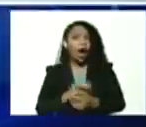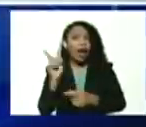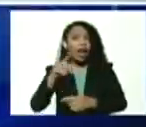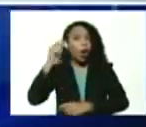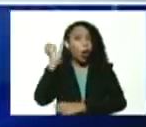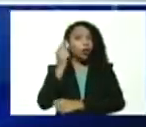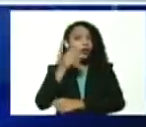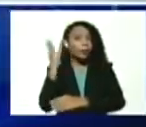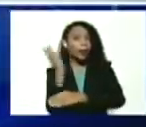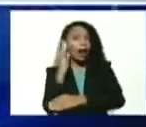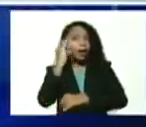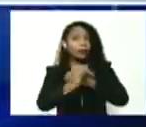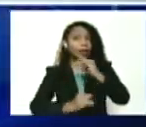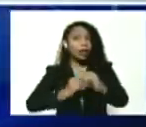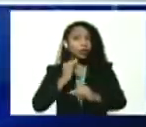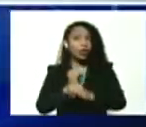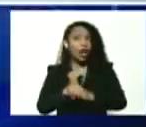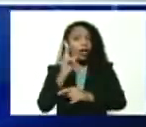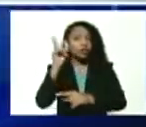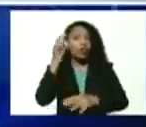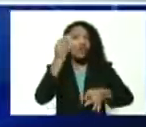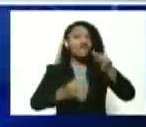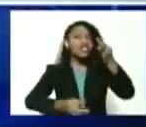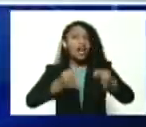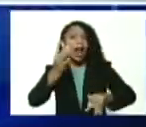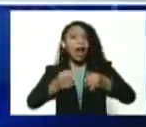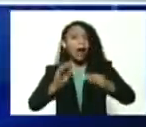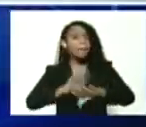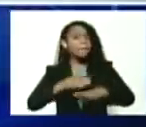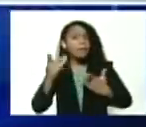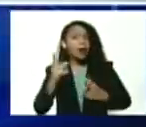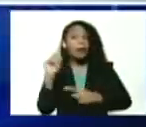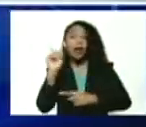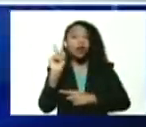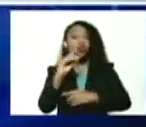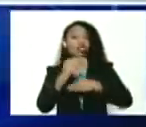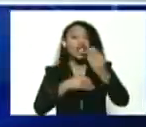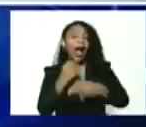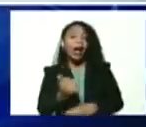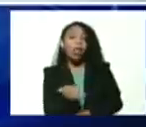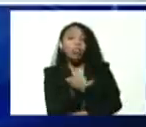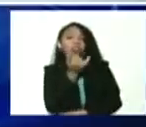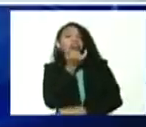Corte Penal Internacional, a su fiscalía, para que no se dé un paso en falso?